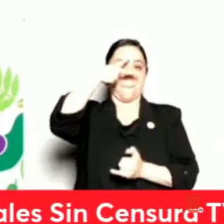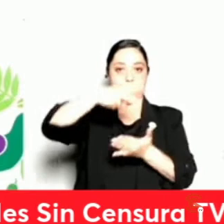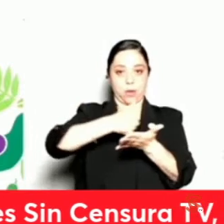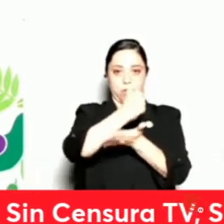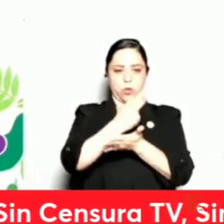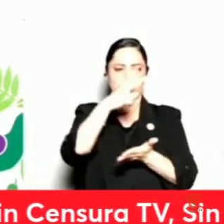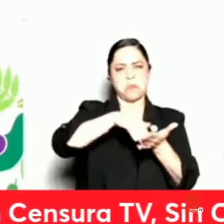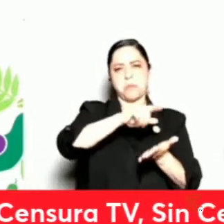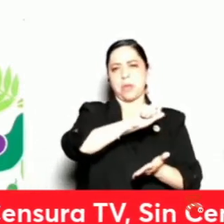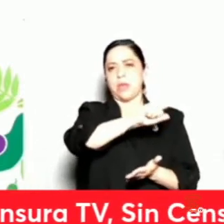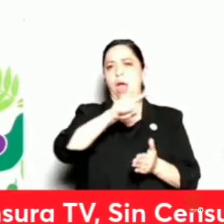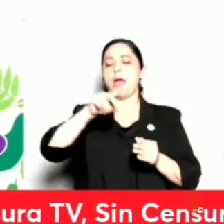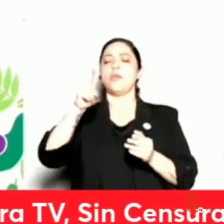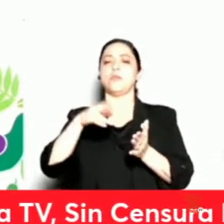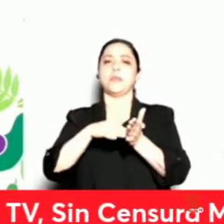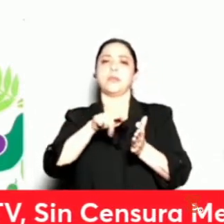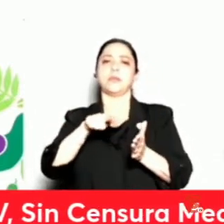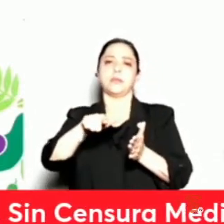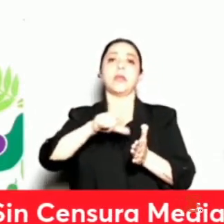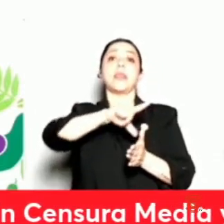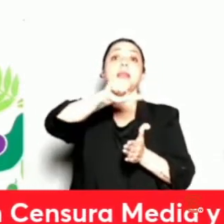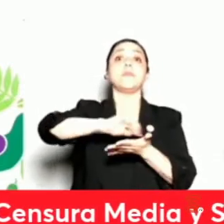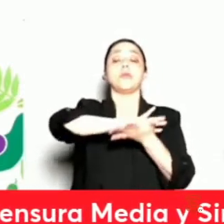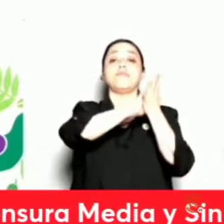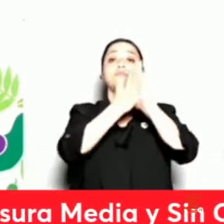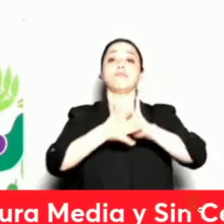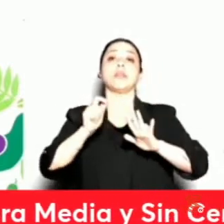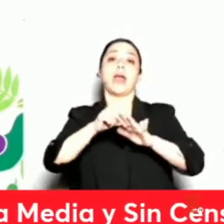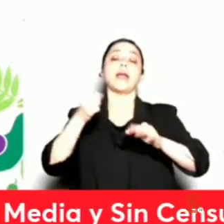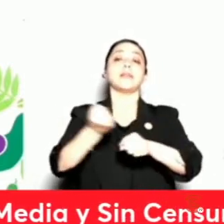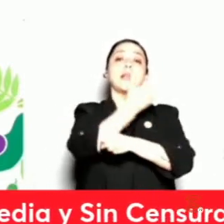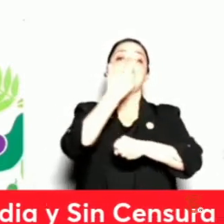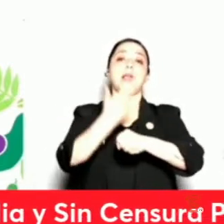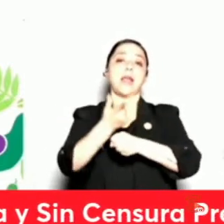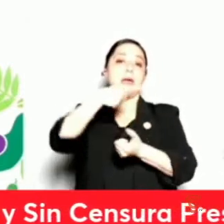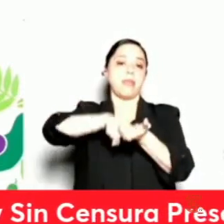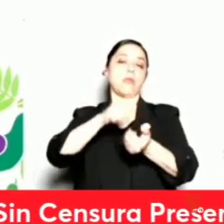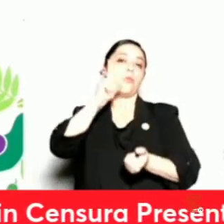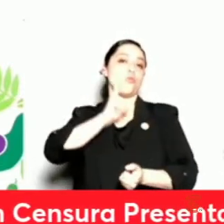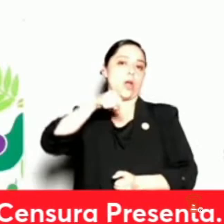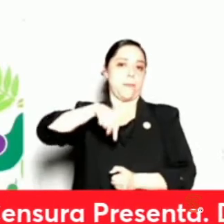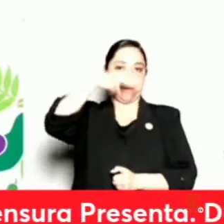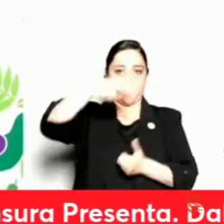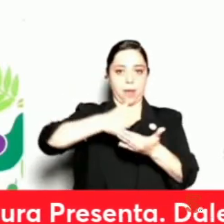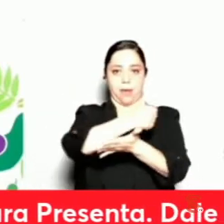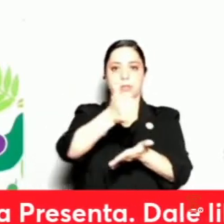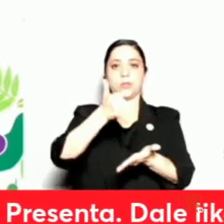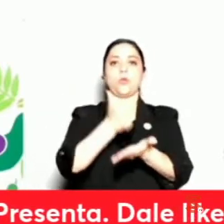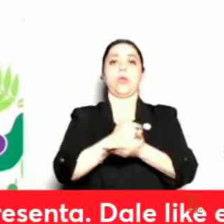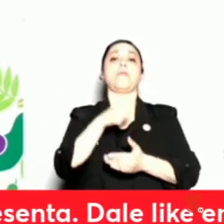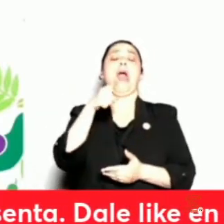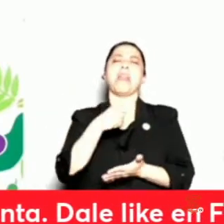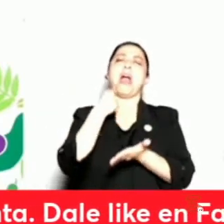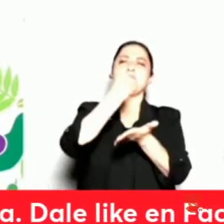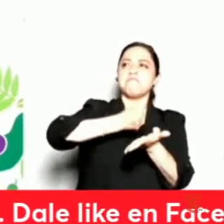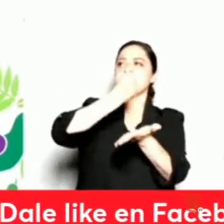al 17, hasta la transformación del instituto en Secretaría de las Mujeres de la Ciudad de México. Por su destacada lucha social a favor de las mujeres,